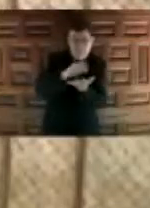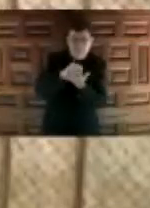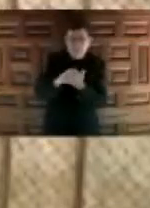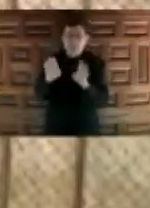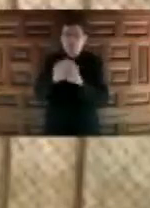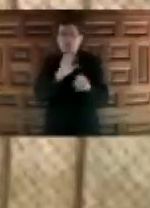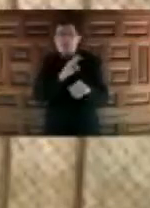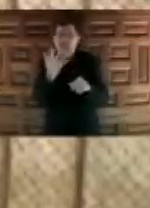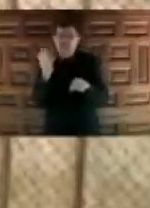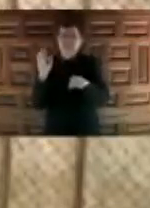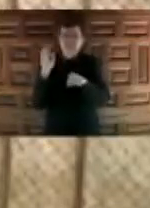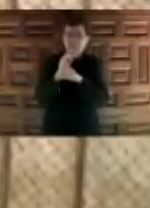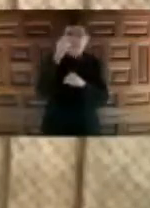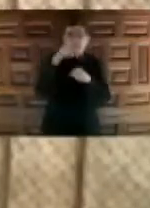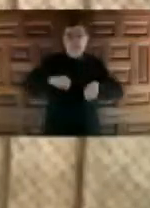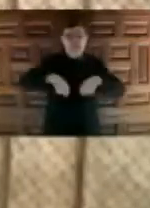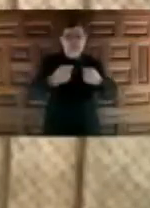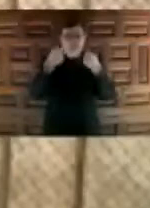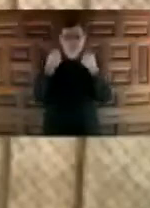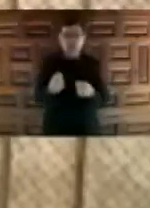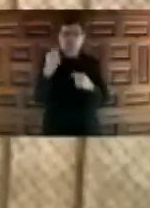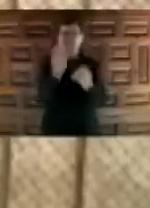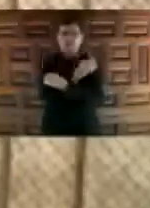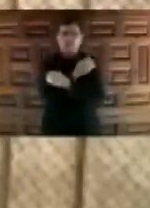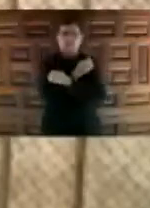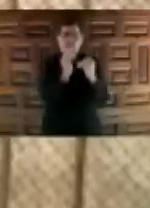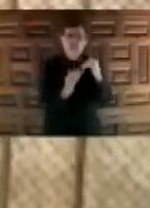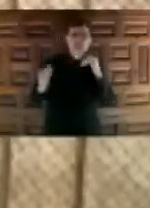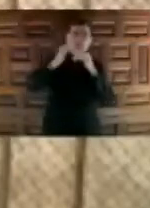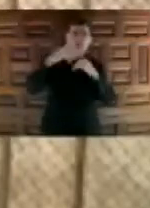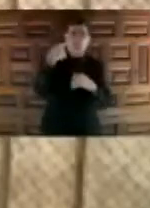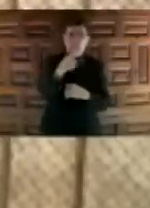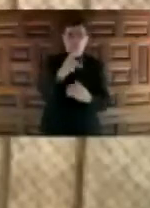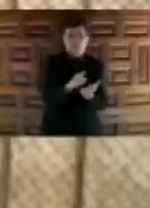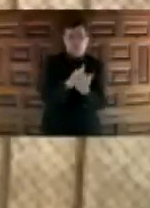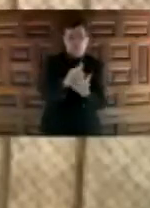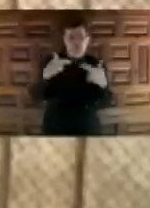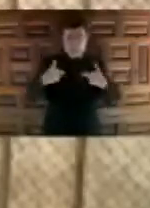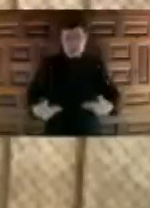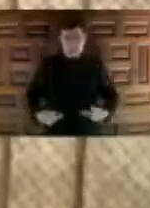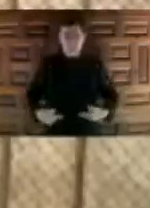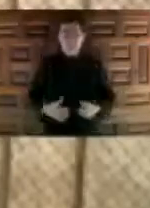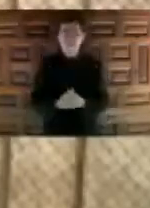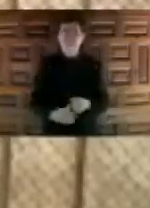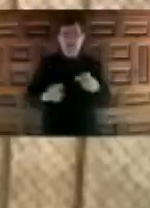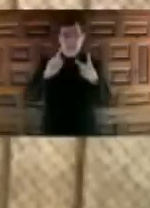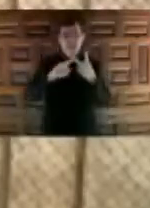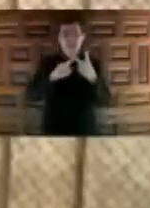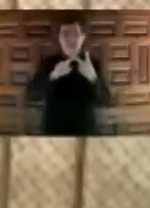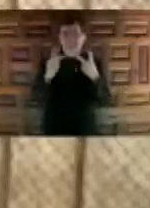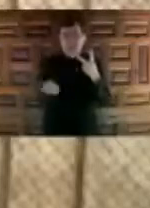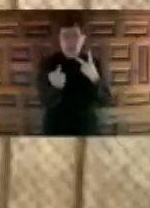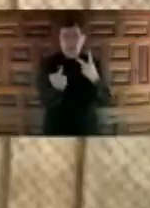cómo pueden contribuir a garantizar la educación superior como un derecho humano? La segunda